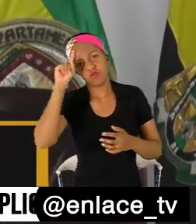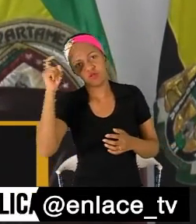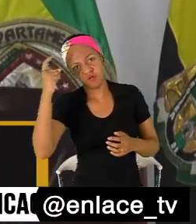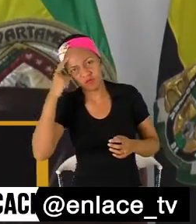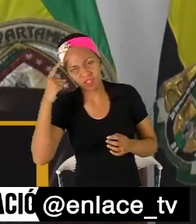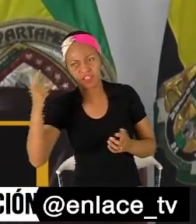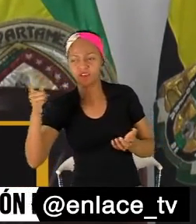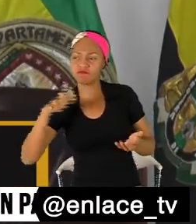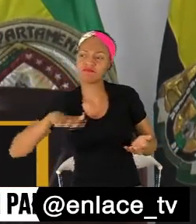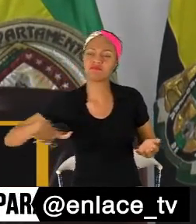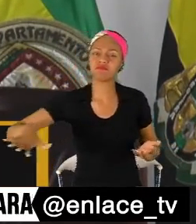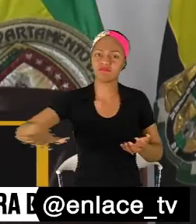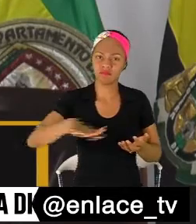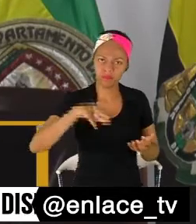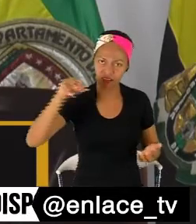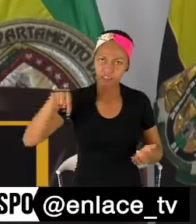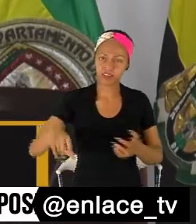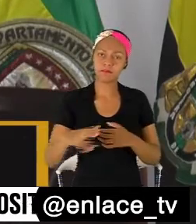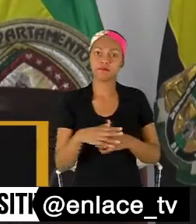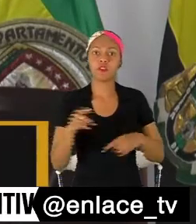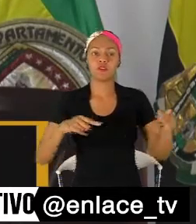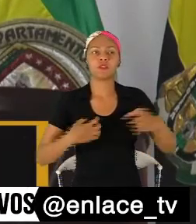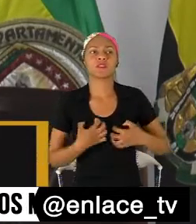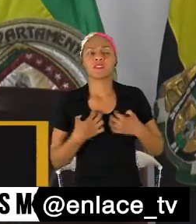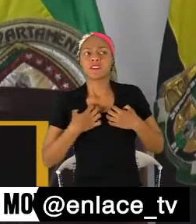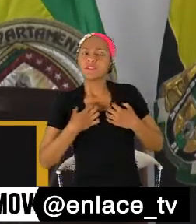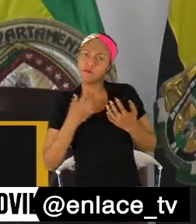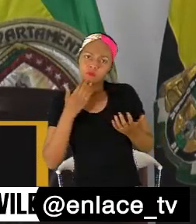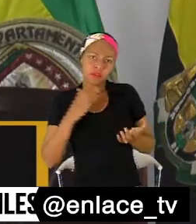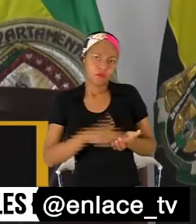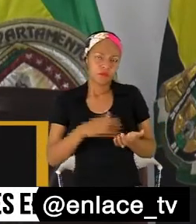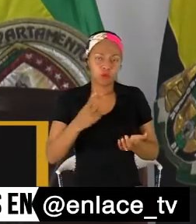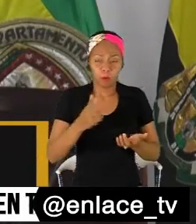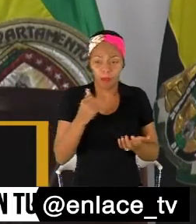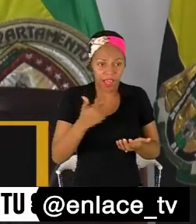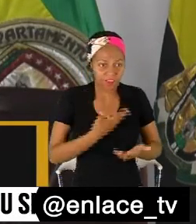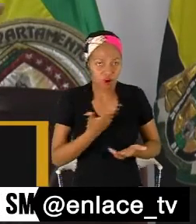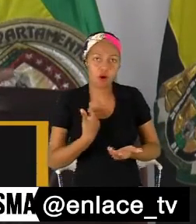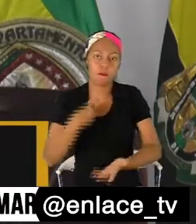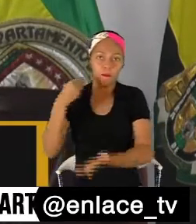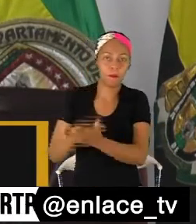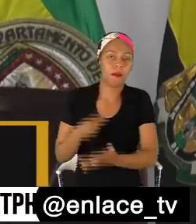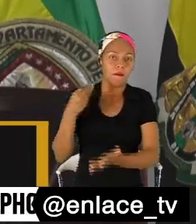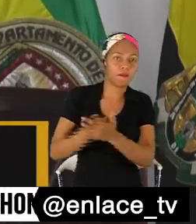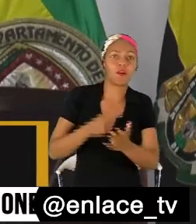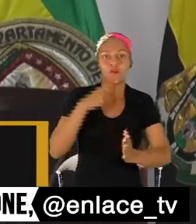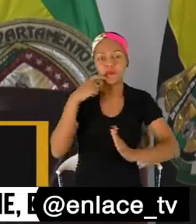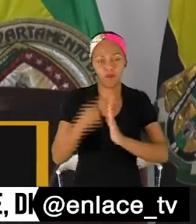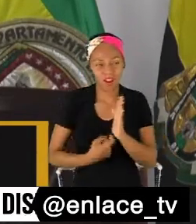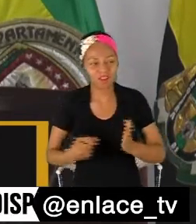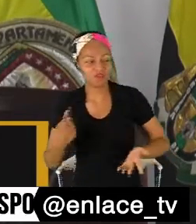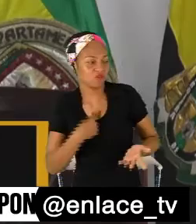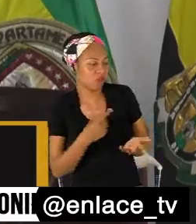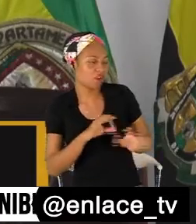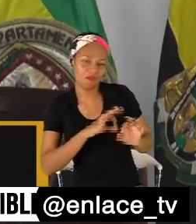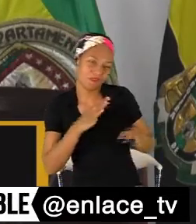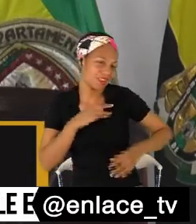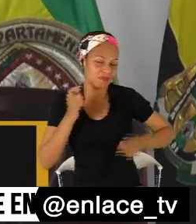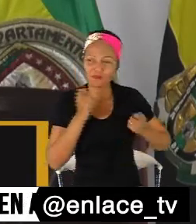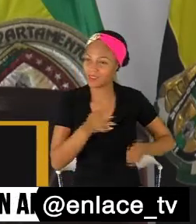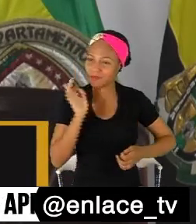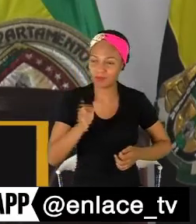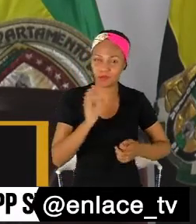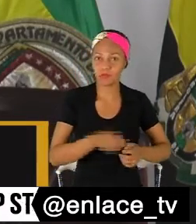este territorio, y tenemos miedo de que la plata, que es la plata de todos ustedes, de sus papás, de sus familias, que la cogen